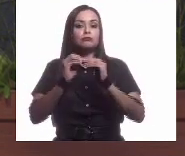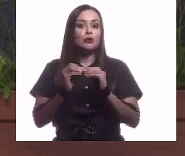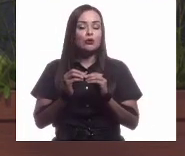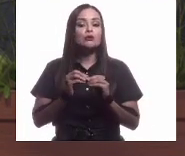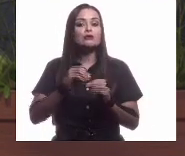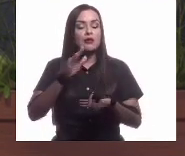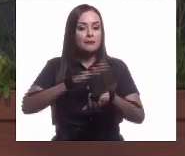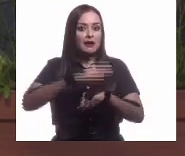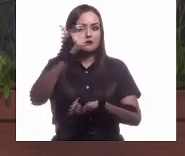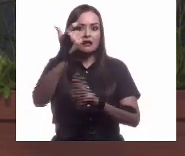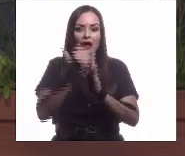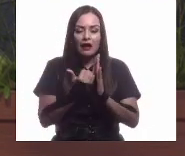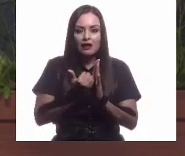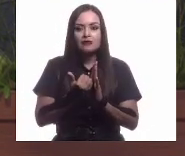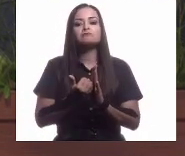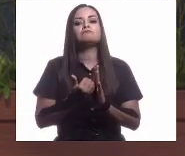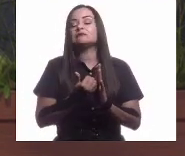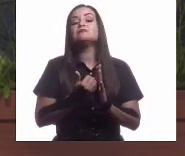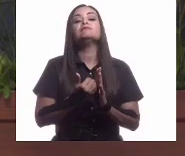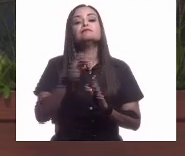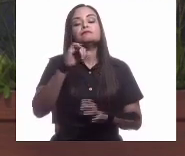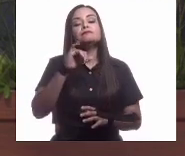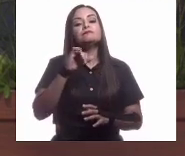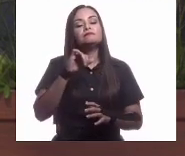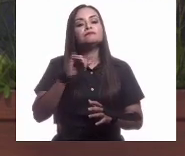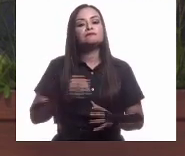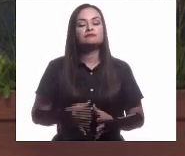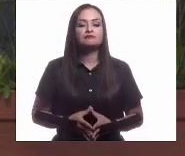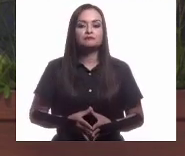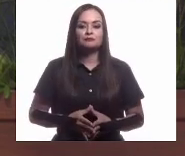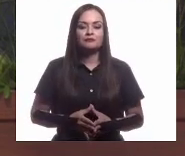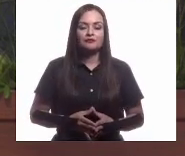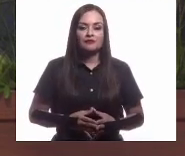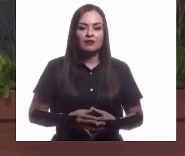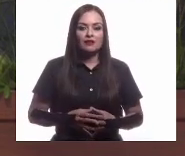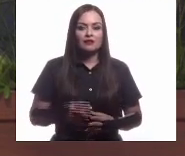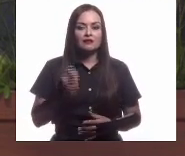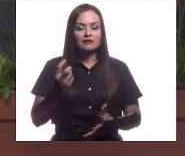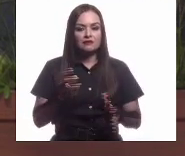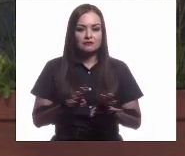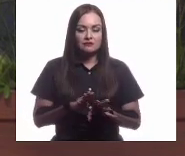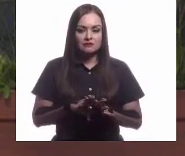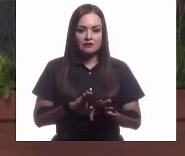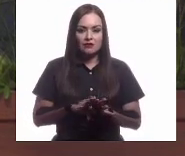barata y más limpia. Pese a ello, la solución definitiva